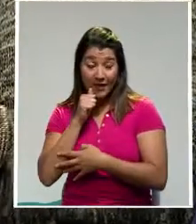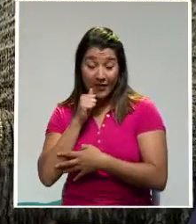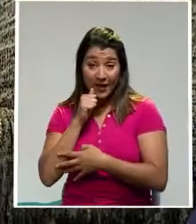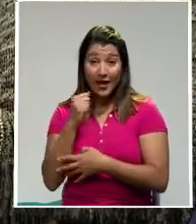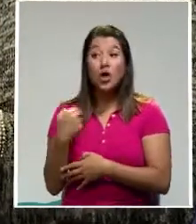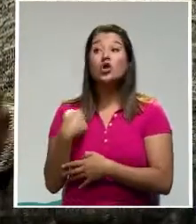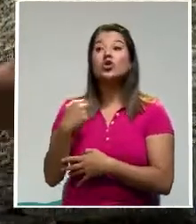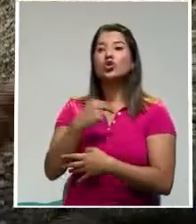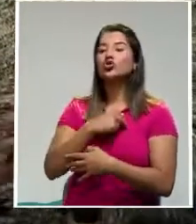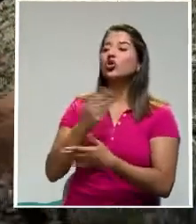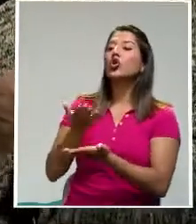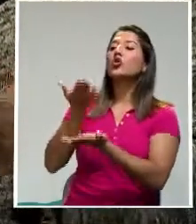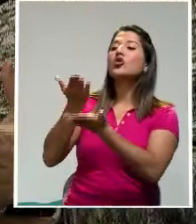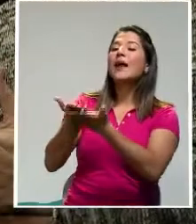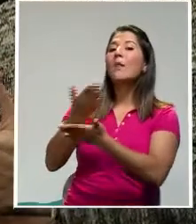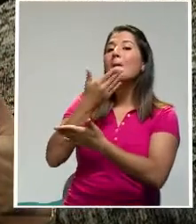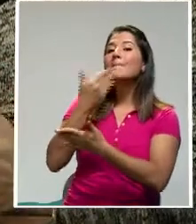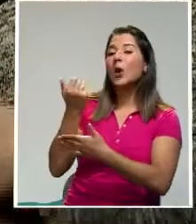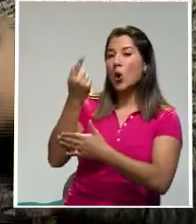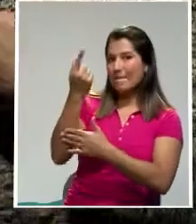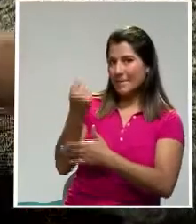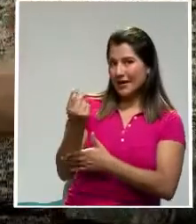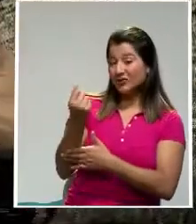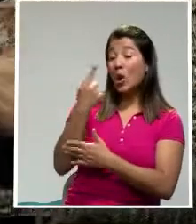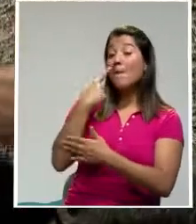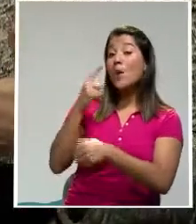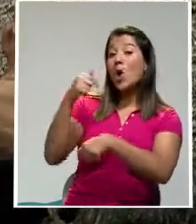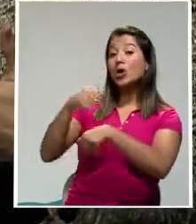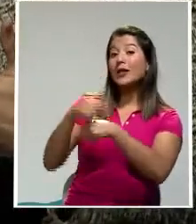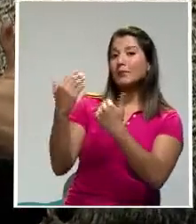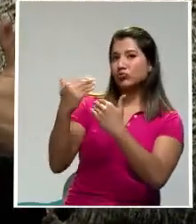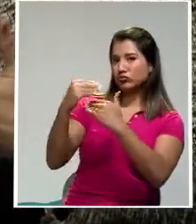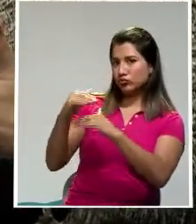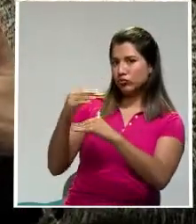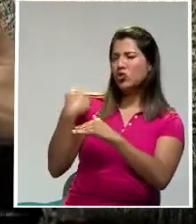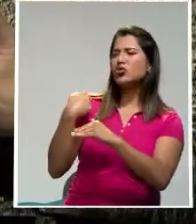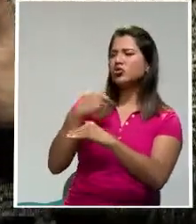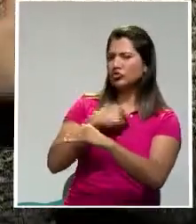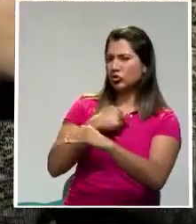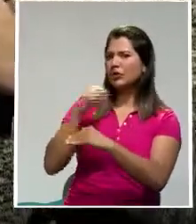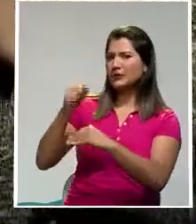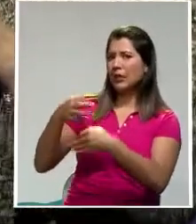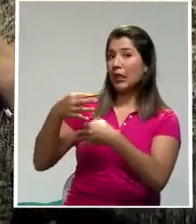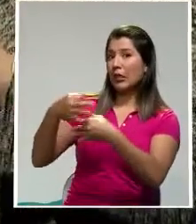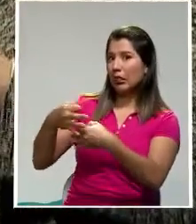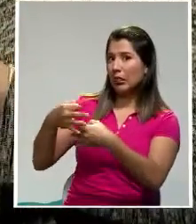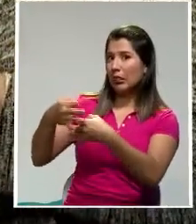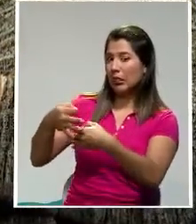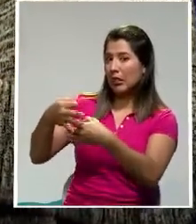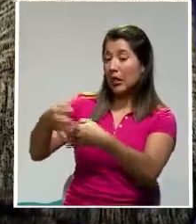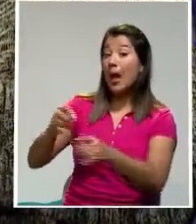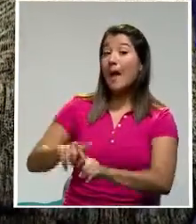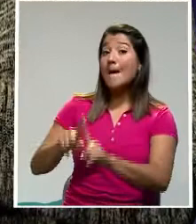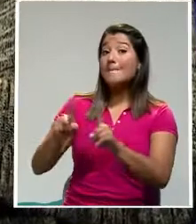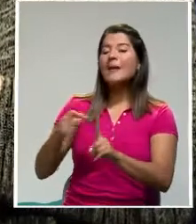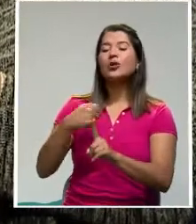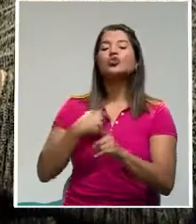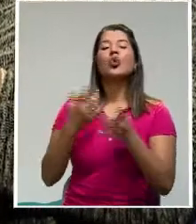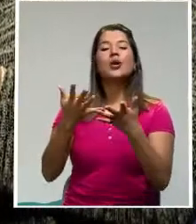damos ofertas y las damos por tiempo limitado, las hemos ido extendiendo. Sin embargo, aquí sí voy a hacer